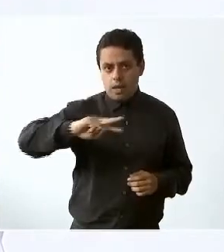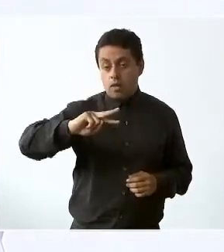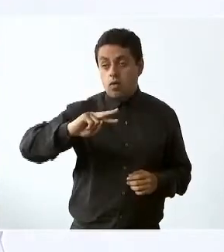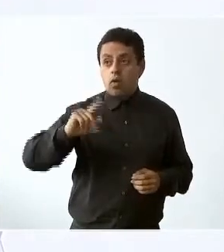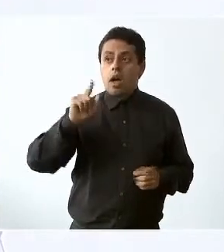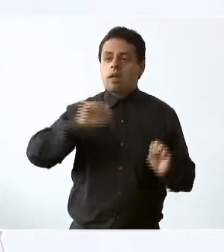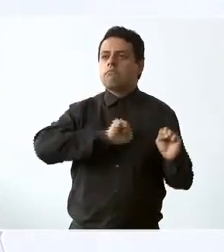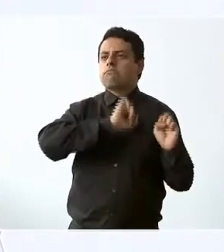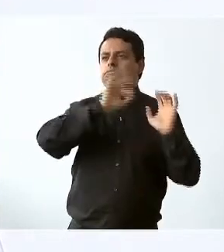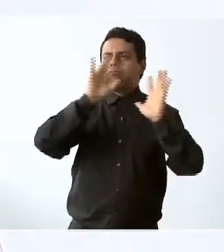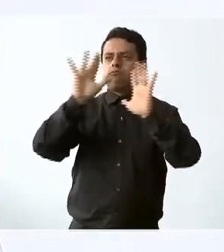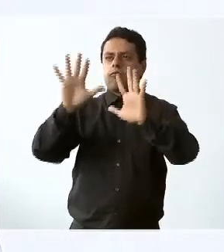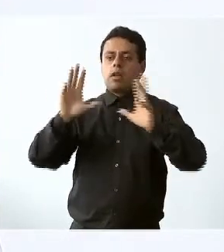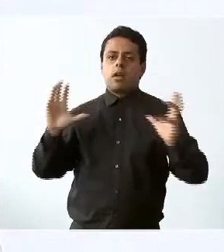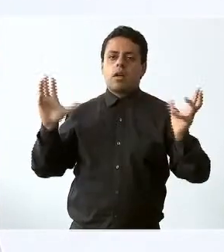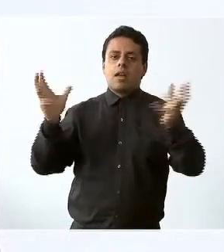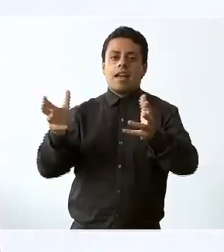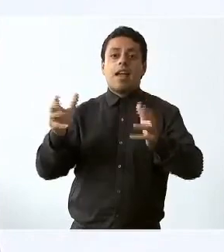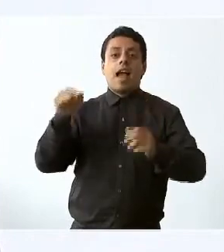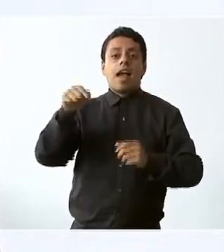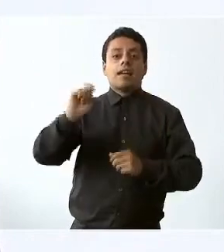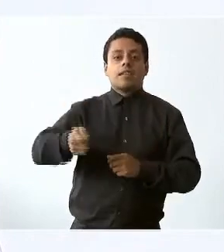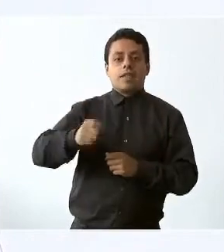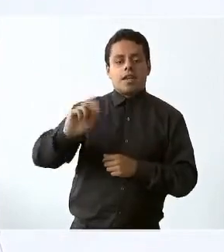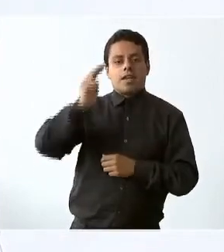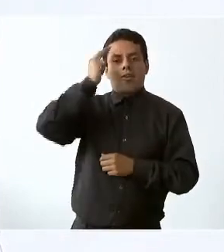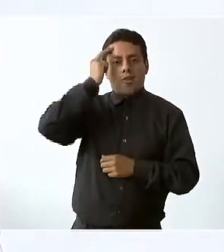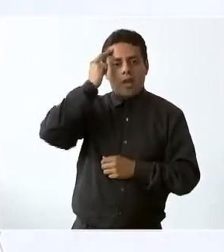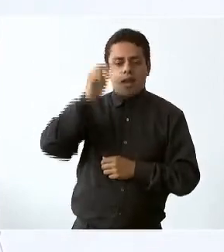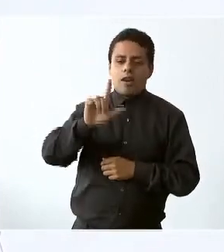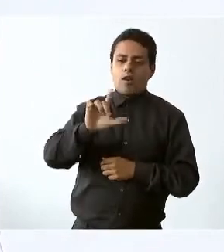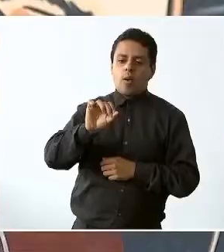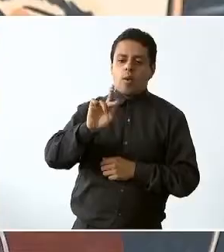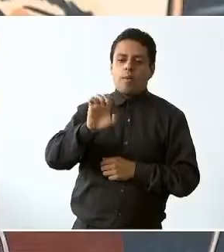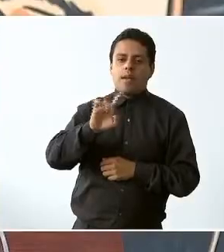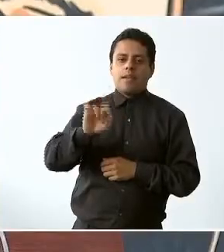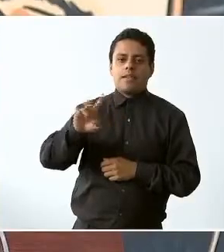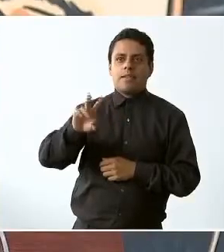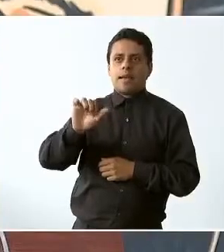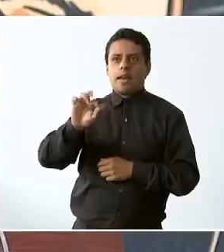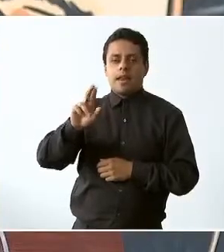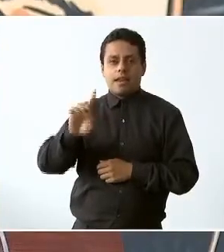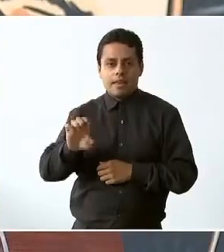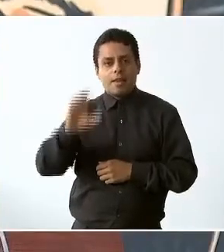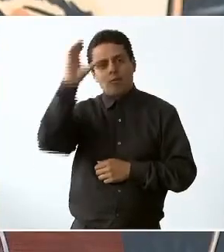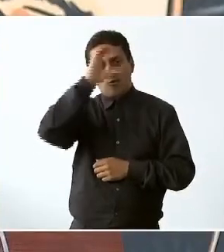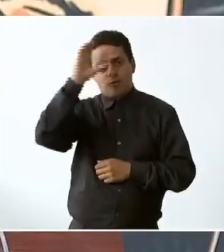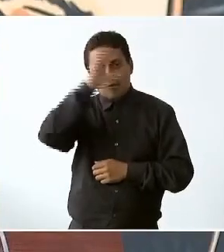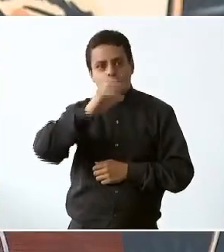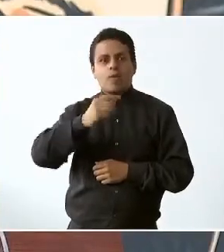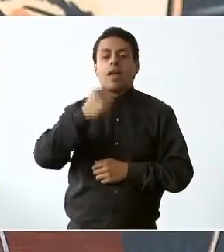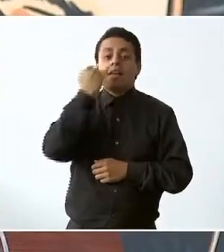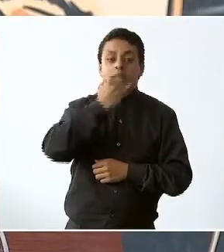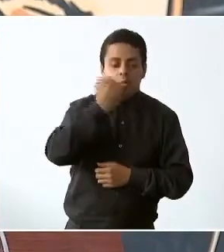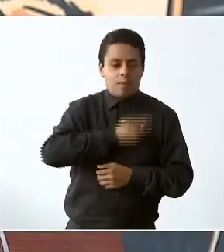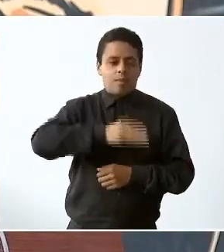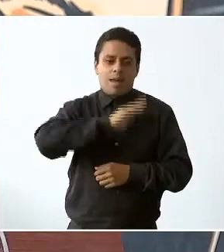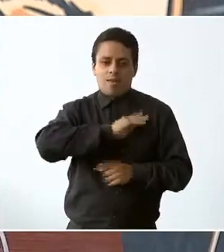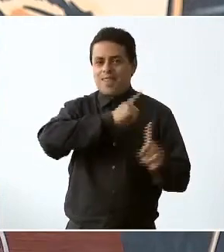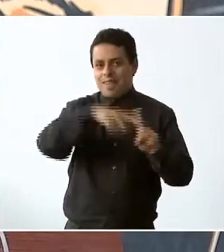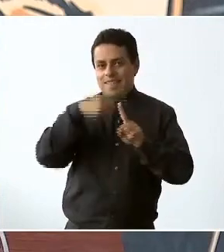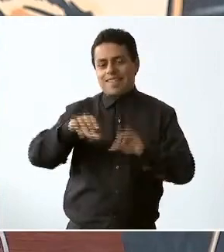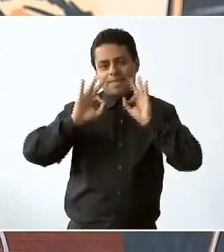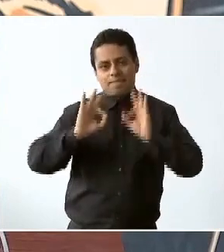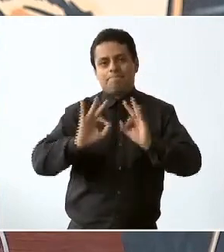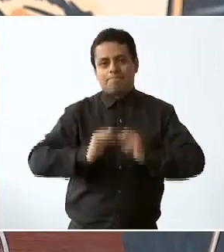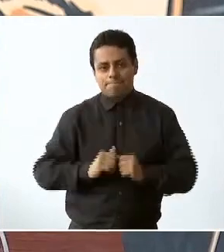un gran homenaje a López Velarde como cimiento de nuestra cultura y nuestra lengua.